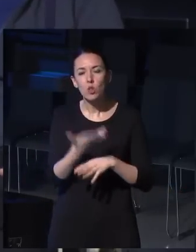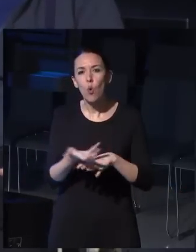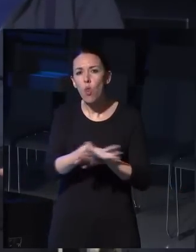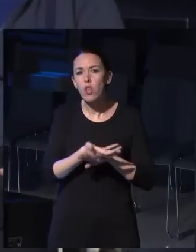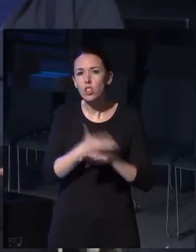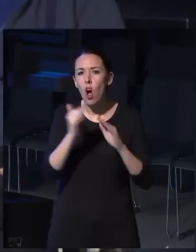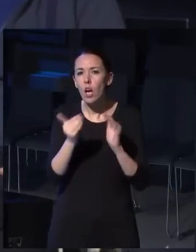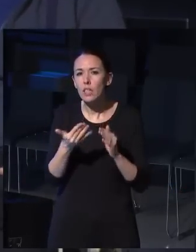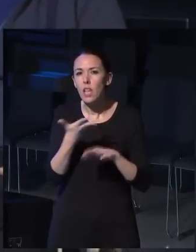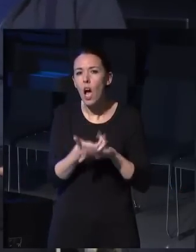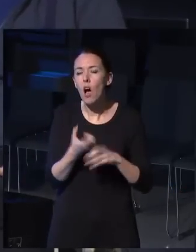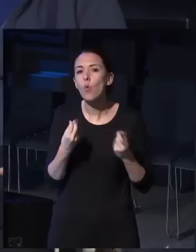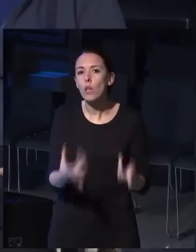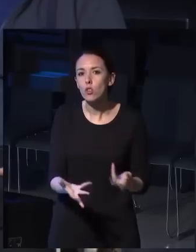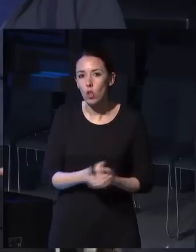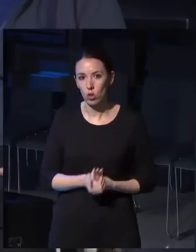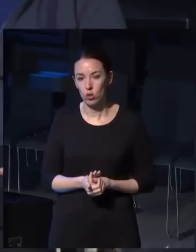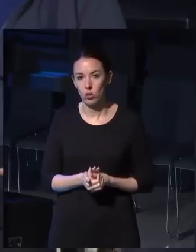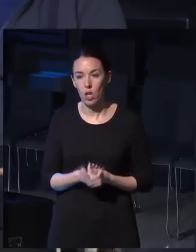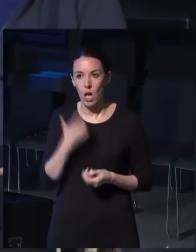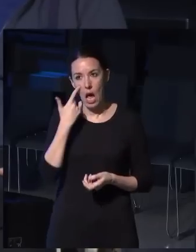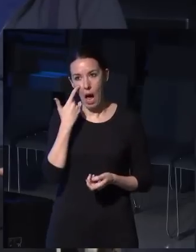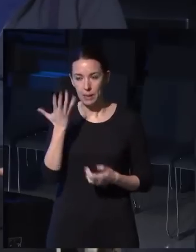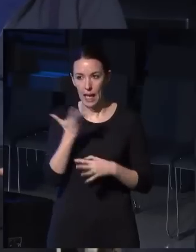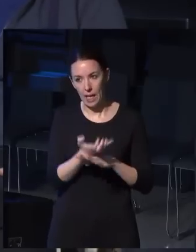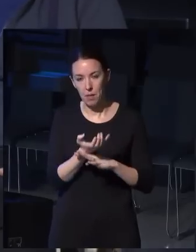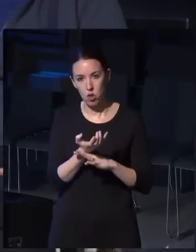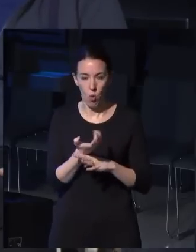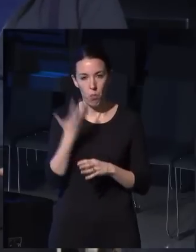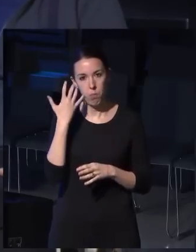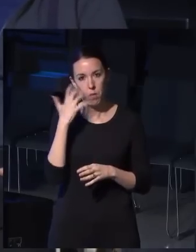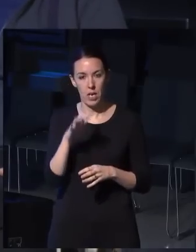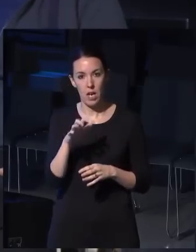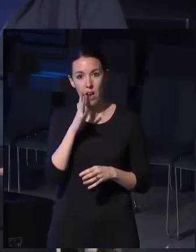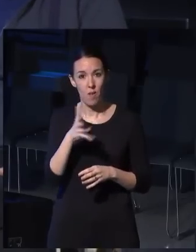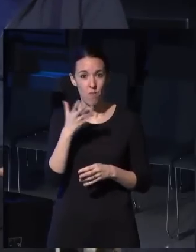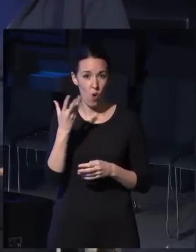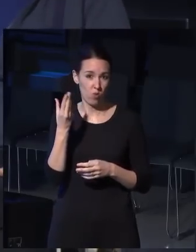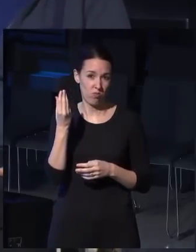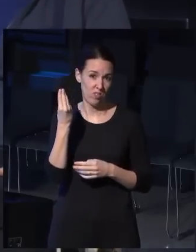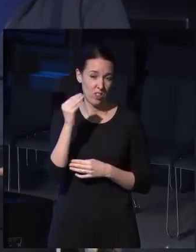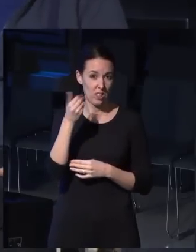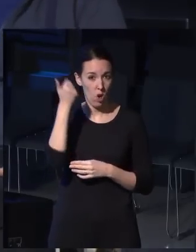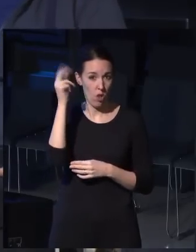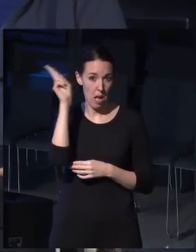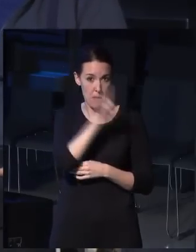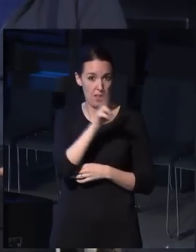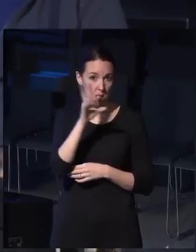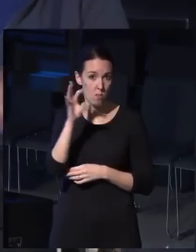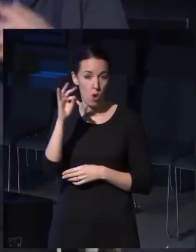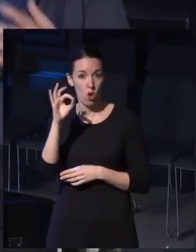tú ahí en casa? Bueno, vamos a ver, aquella grabación fue un poco rara porque la grabó... Vino un chico de Madrid porque el torta no podía venir a